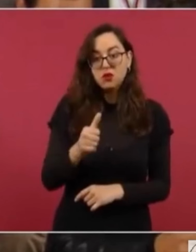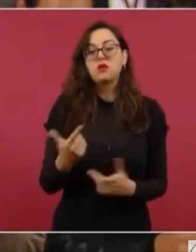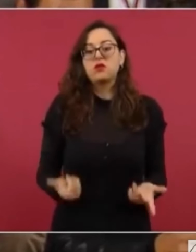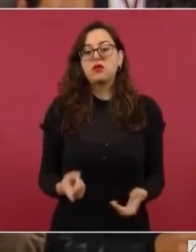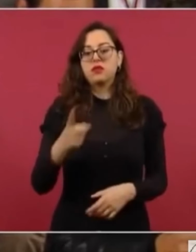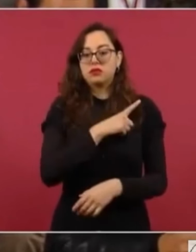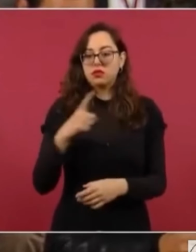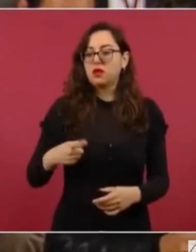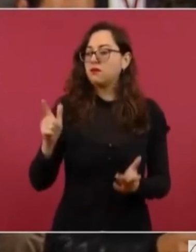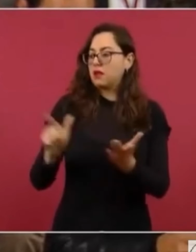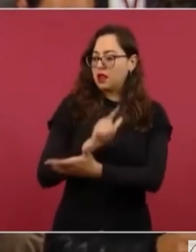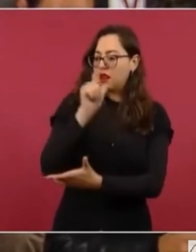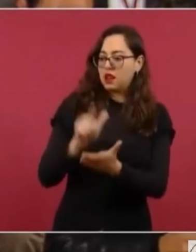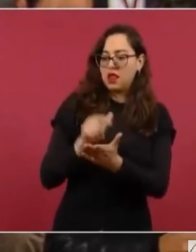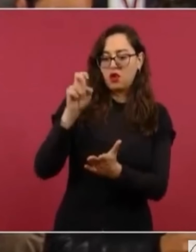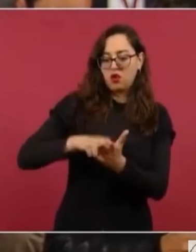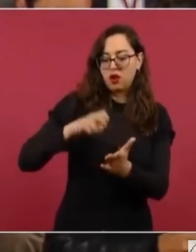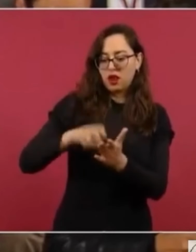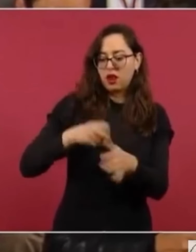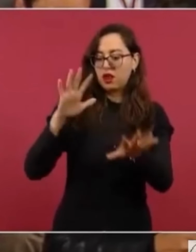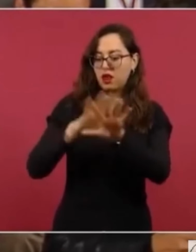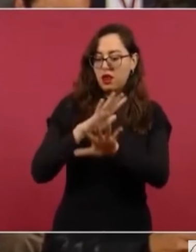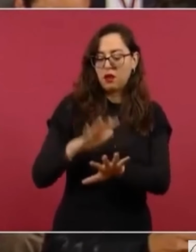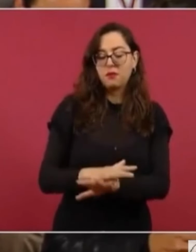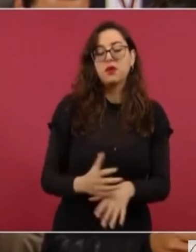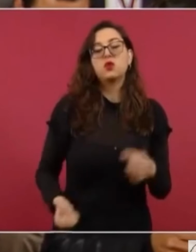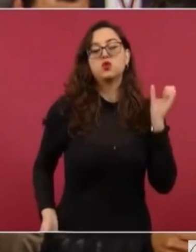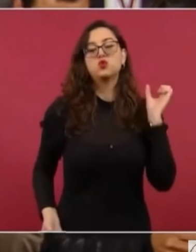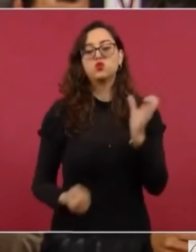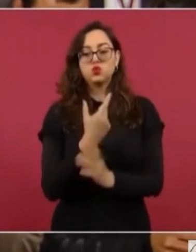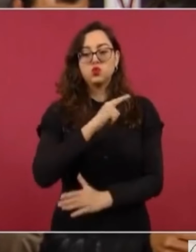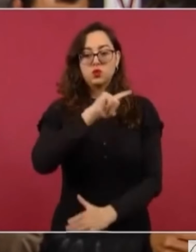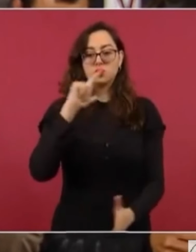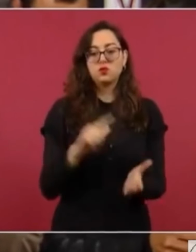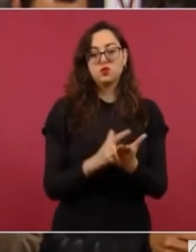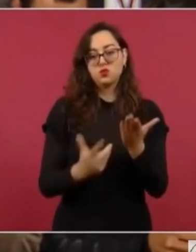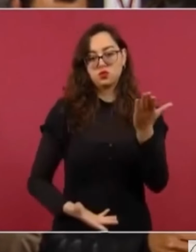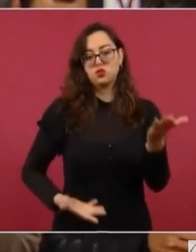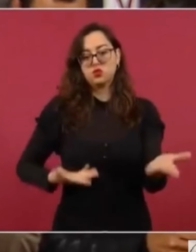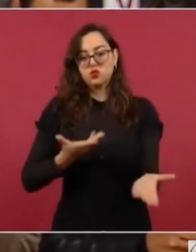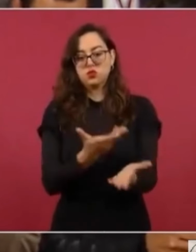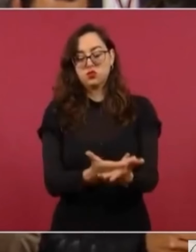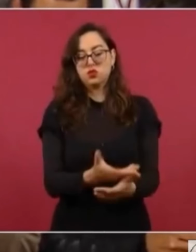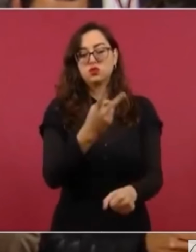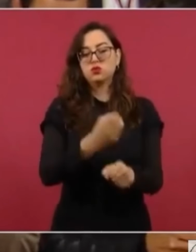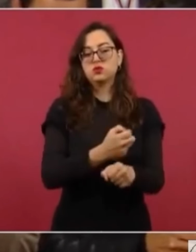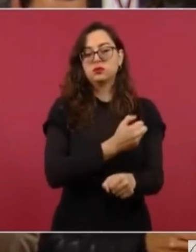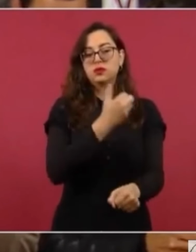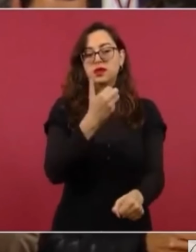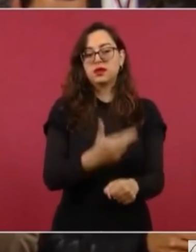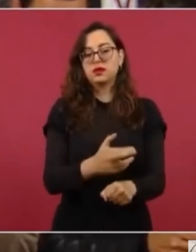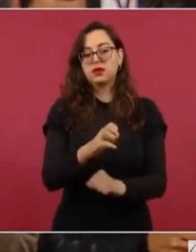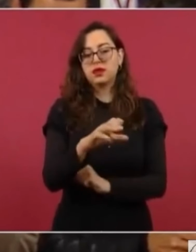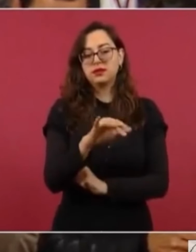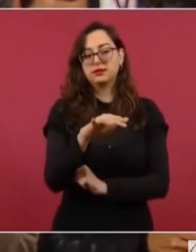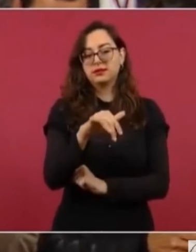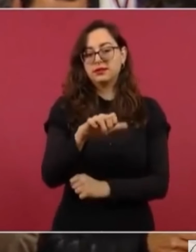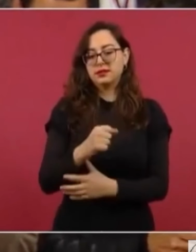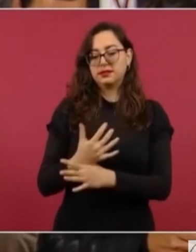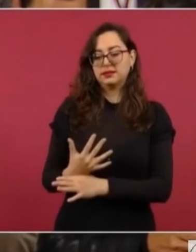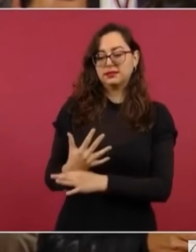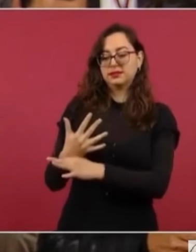cambios a las leyes respectivas y en las nuevas leyes como esta que señaló el subsecretario Encinas, para puntualizar con claridad